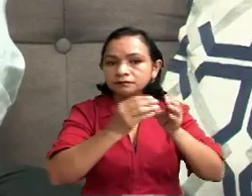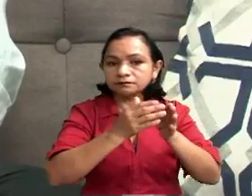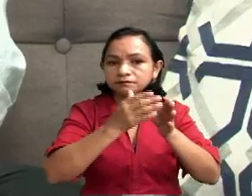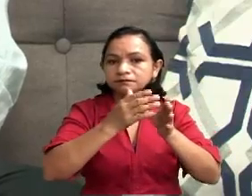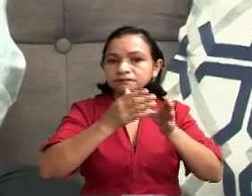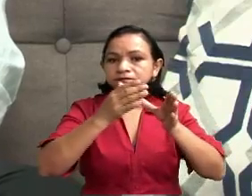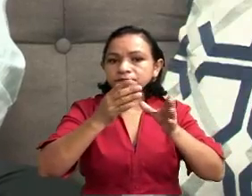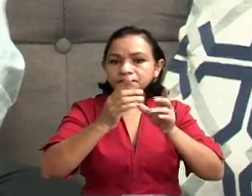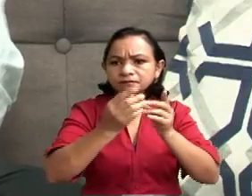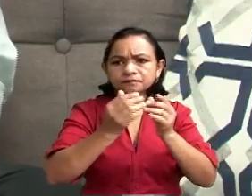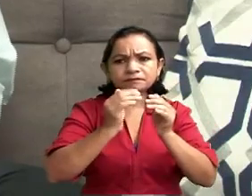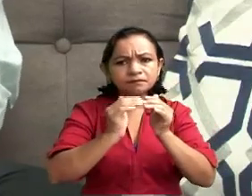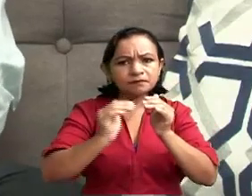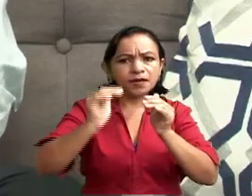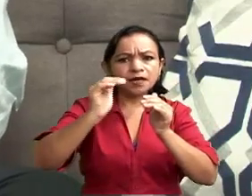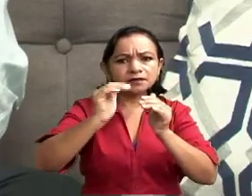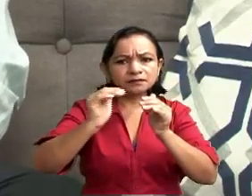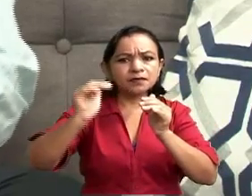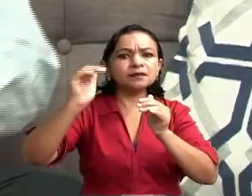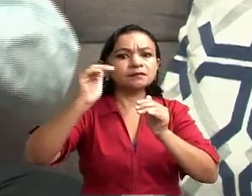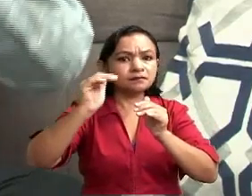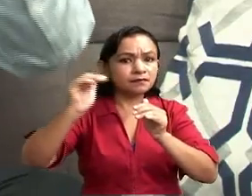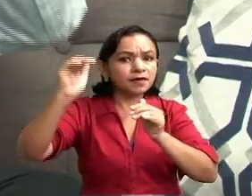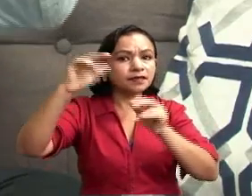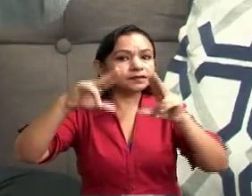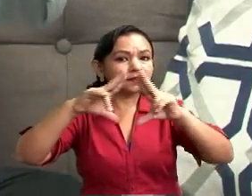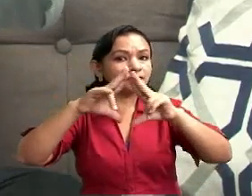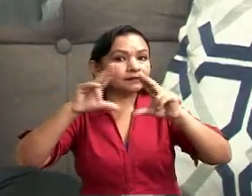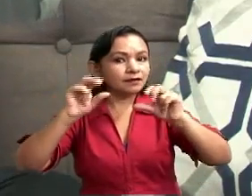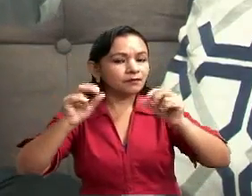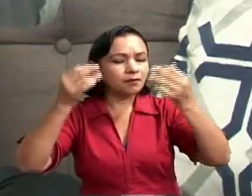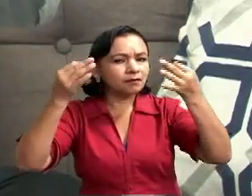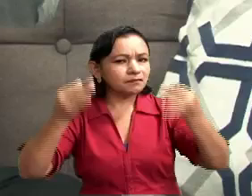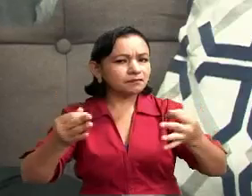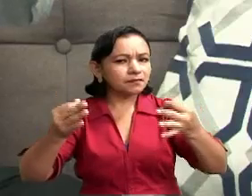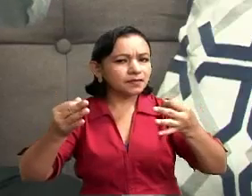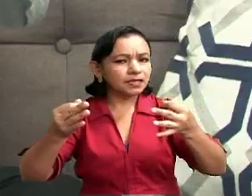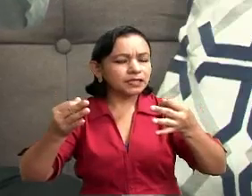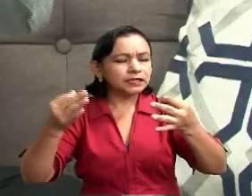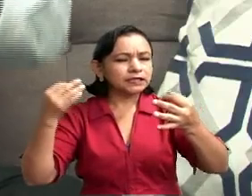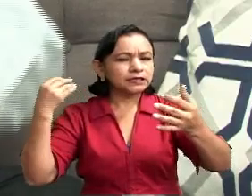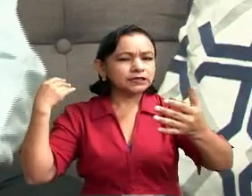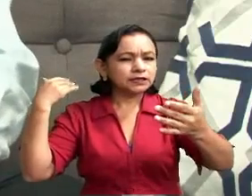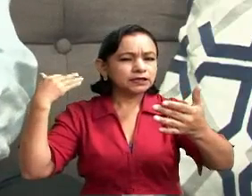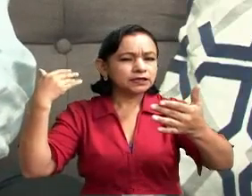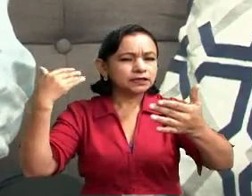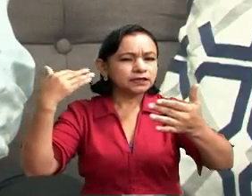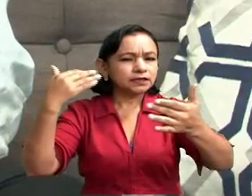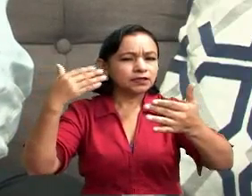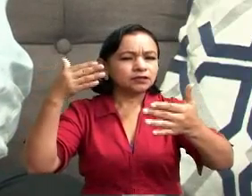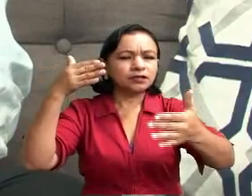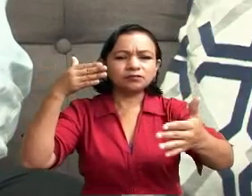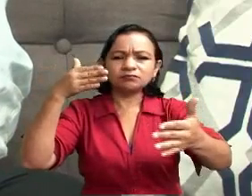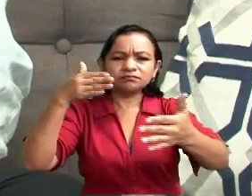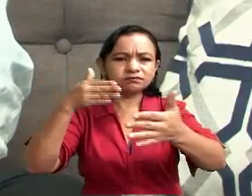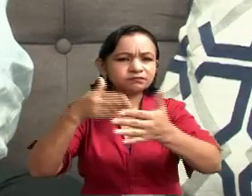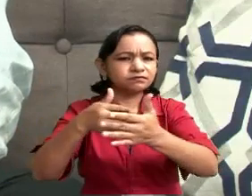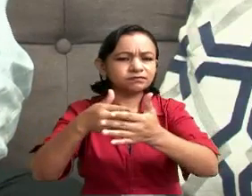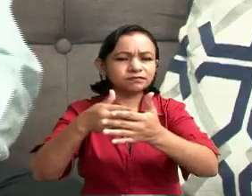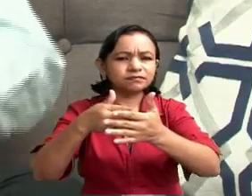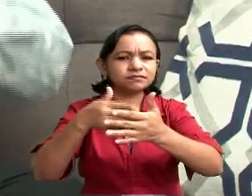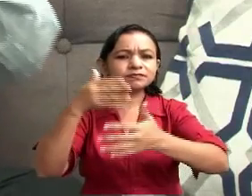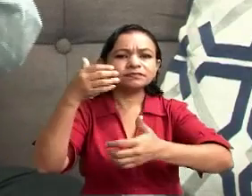y consolidándose, hasta que ocurrieron los